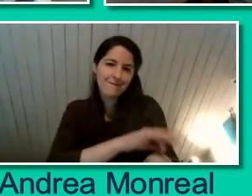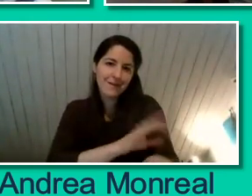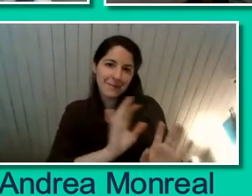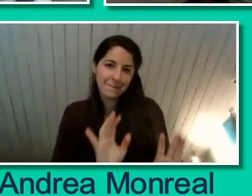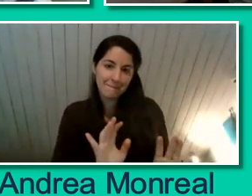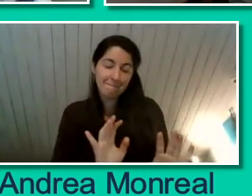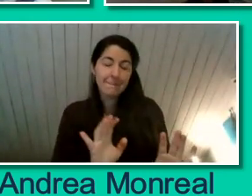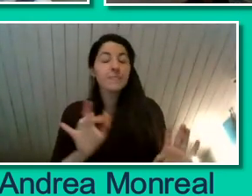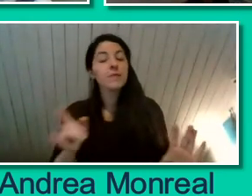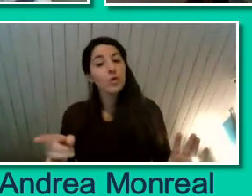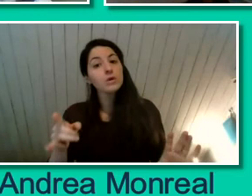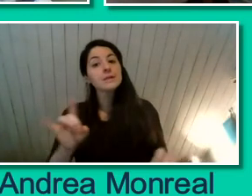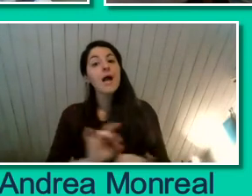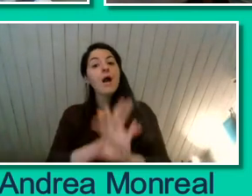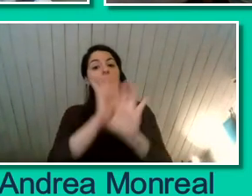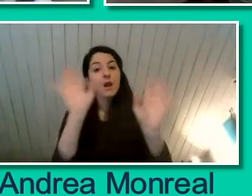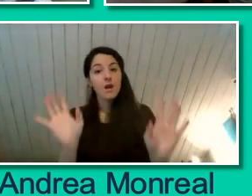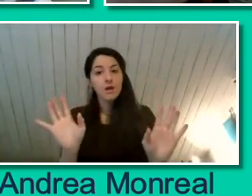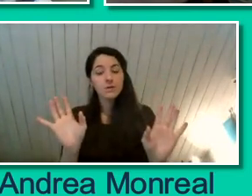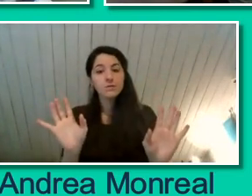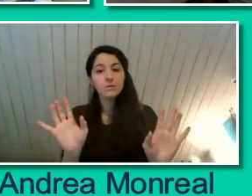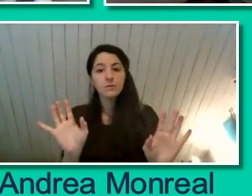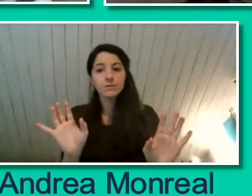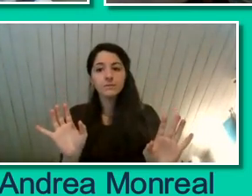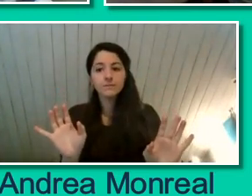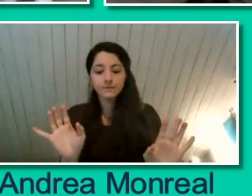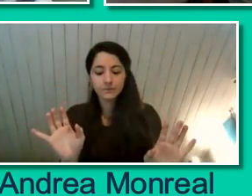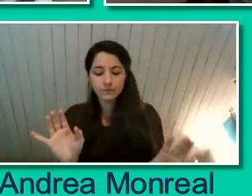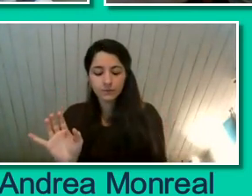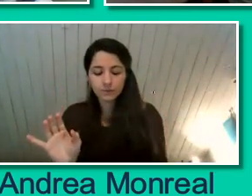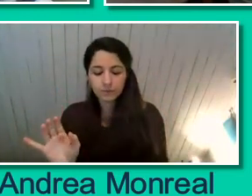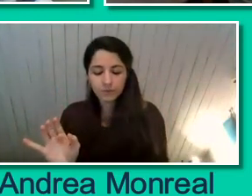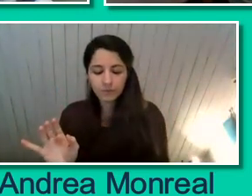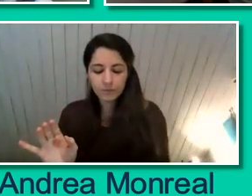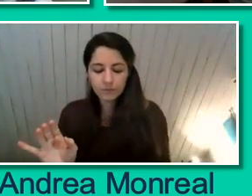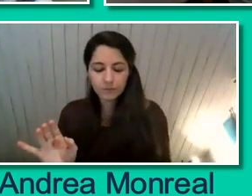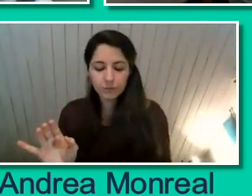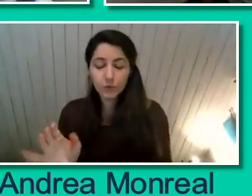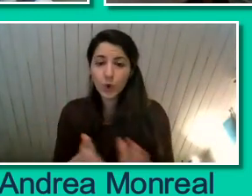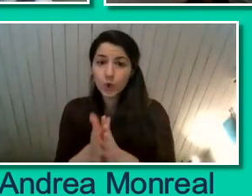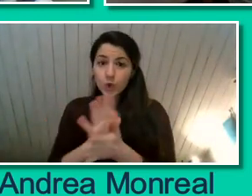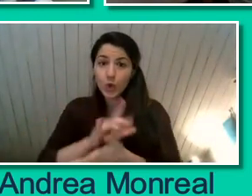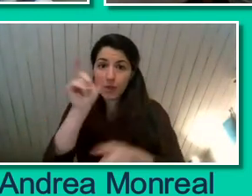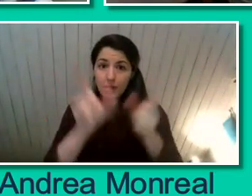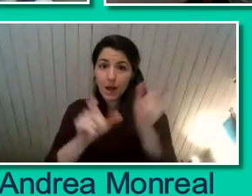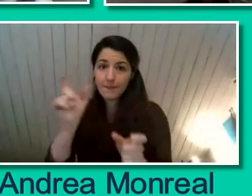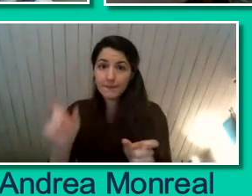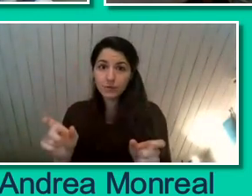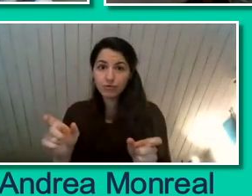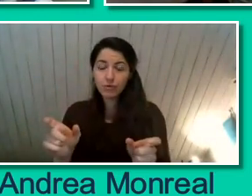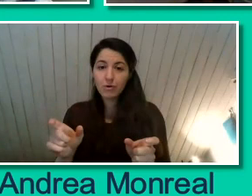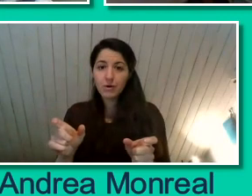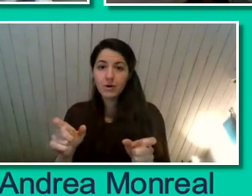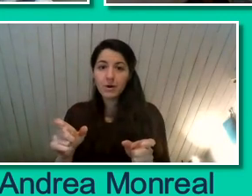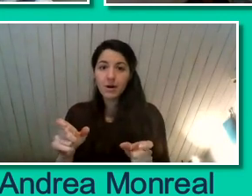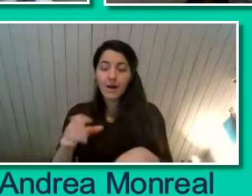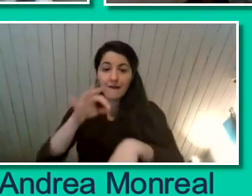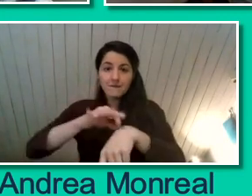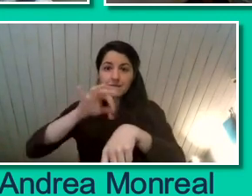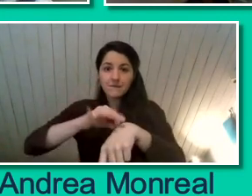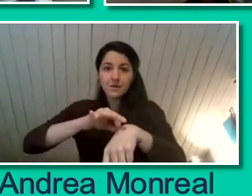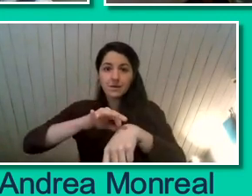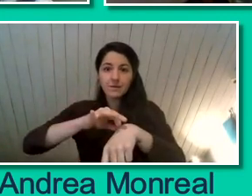porque no hay que tener no es que todas las personas que se infectan con el coronavirus van a terminar con